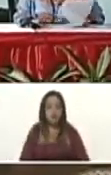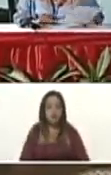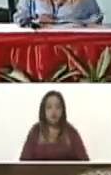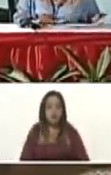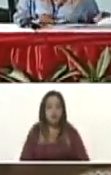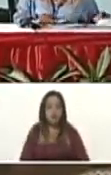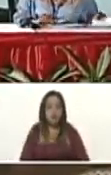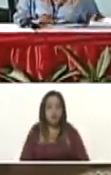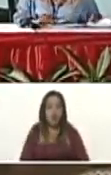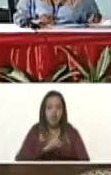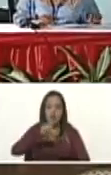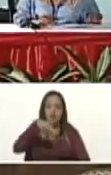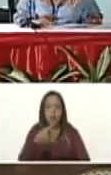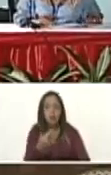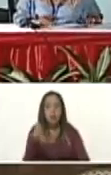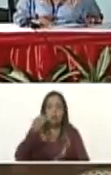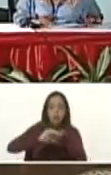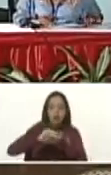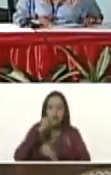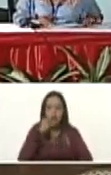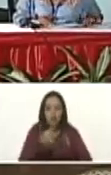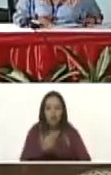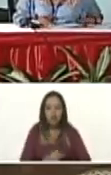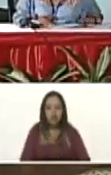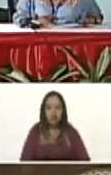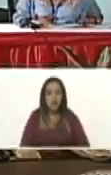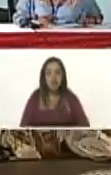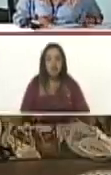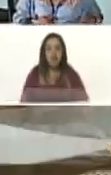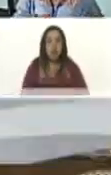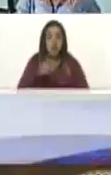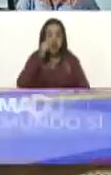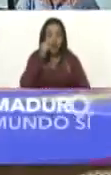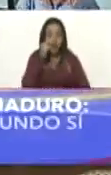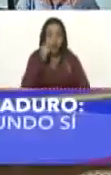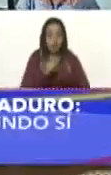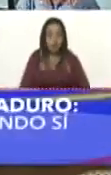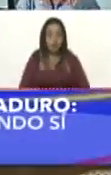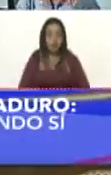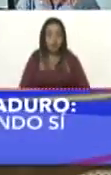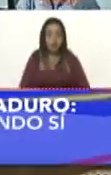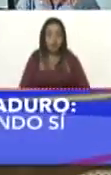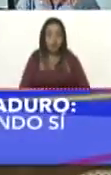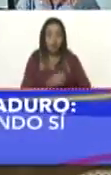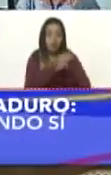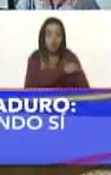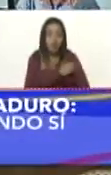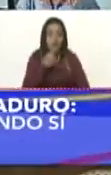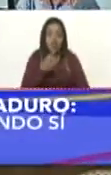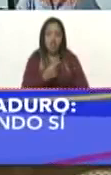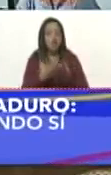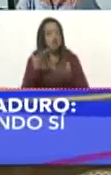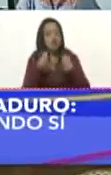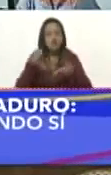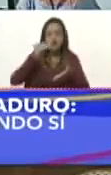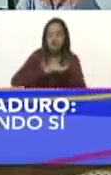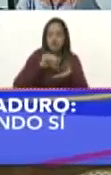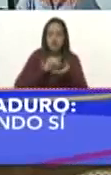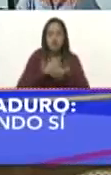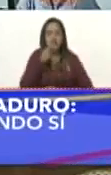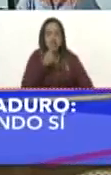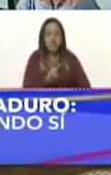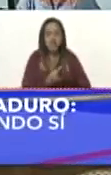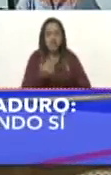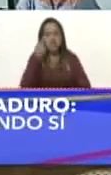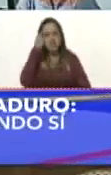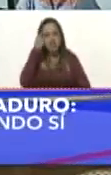Y luego lo dijeron. Y el candidato perdedor de la oligarquía, Carlos Mesa, lo dijo muchas veces. Lo dijo el día de